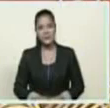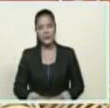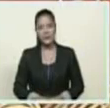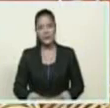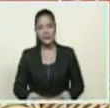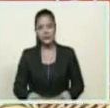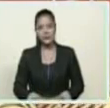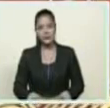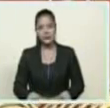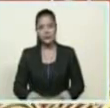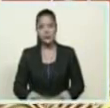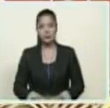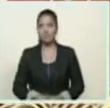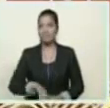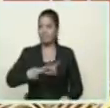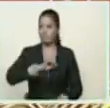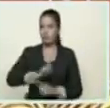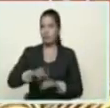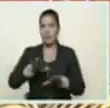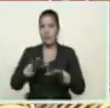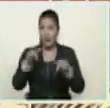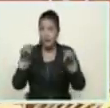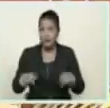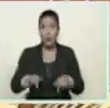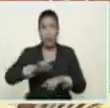fue el paso obligado